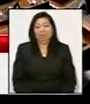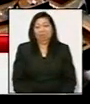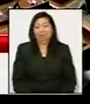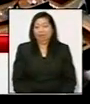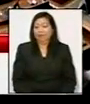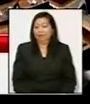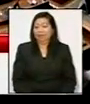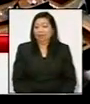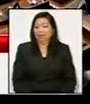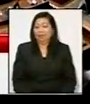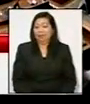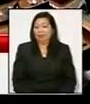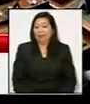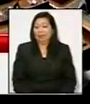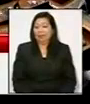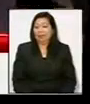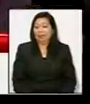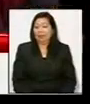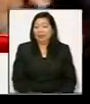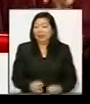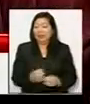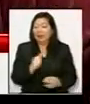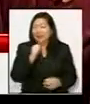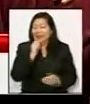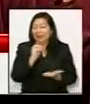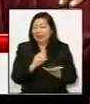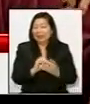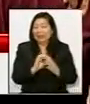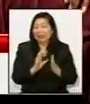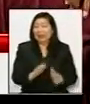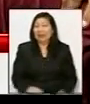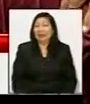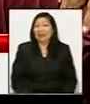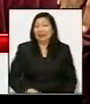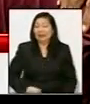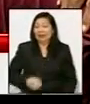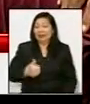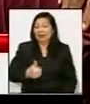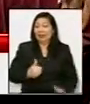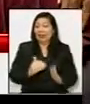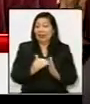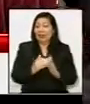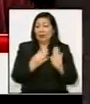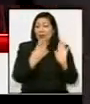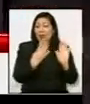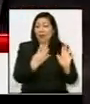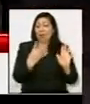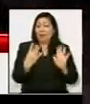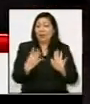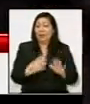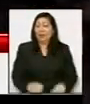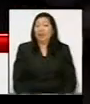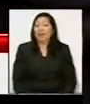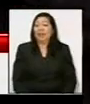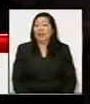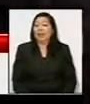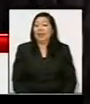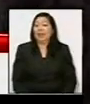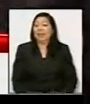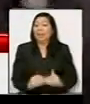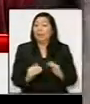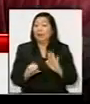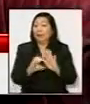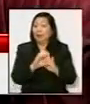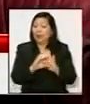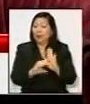no me expliqué bien en el caso de los altos funcionarios del artículo 99 en el marco